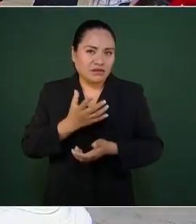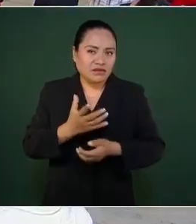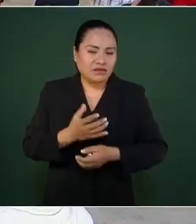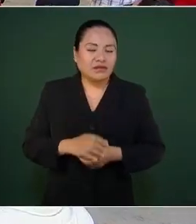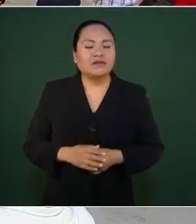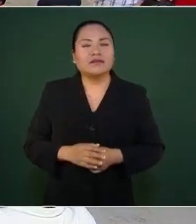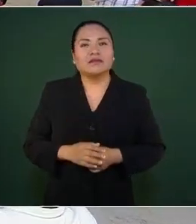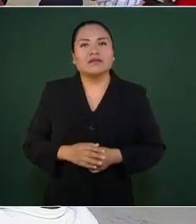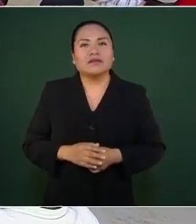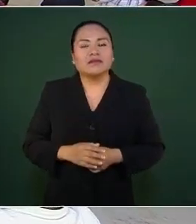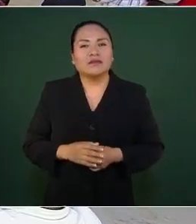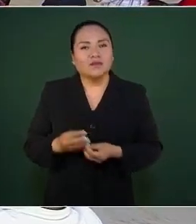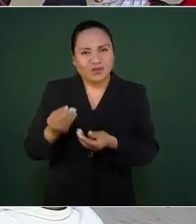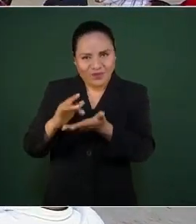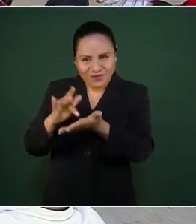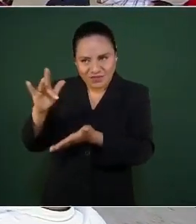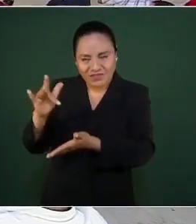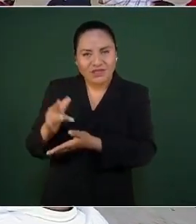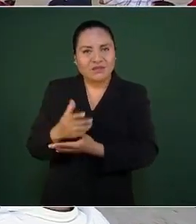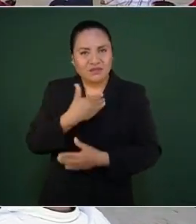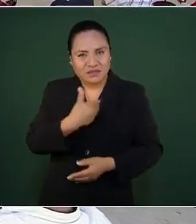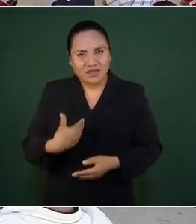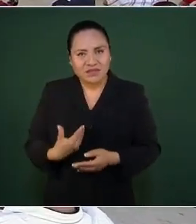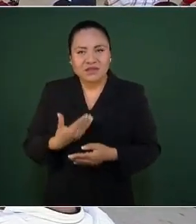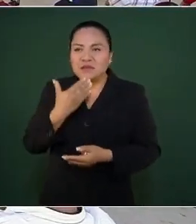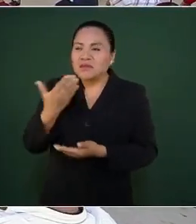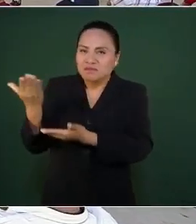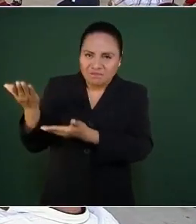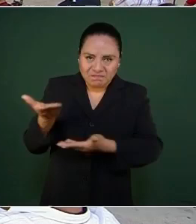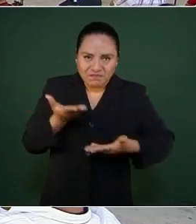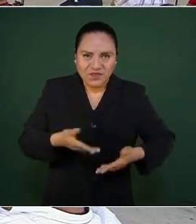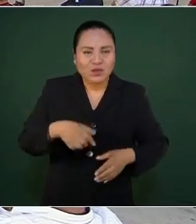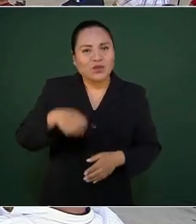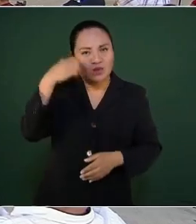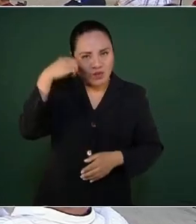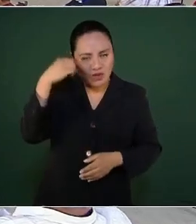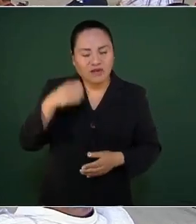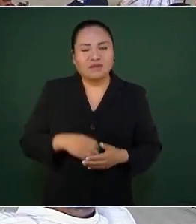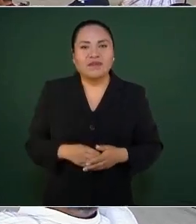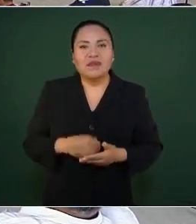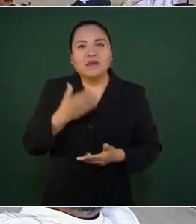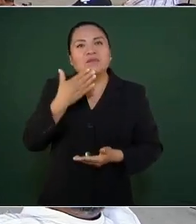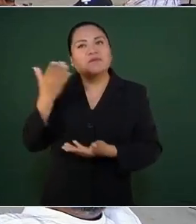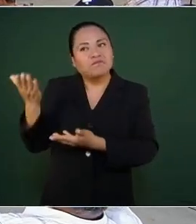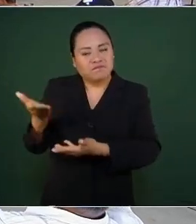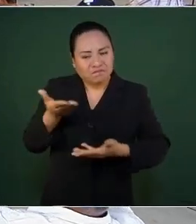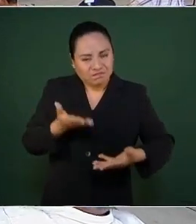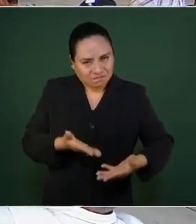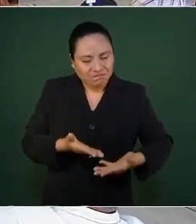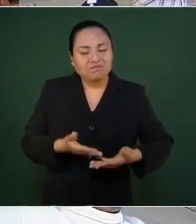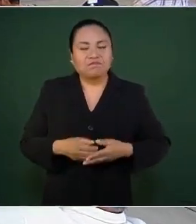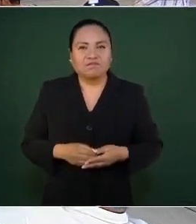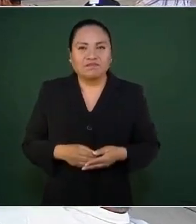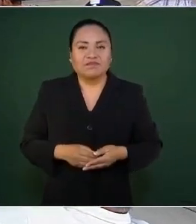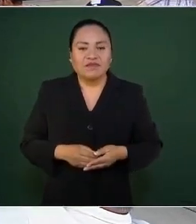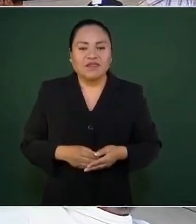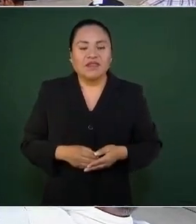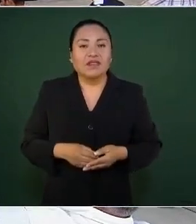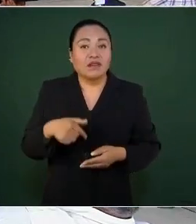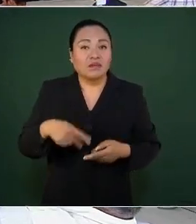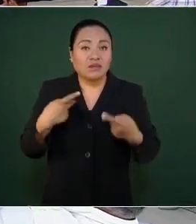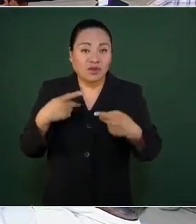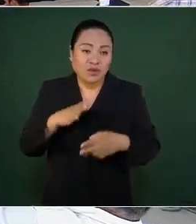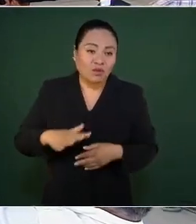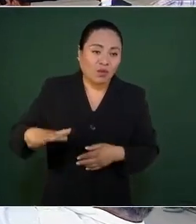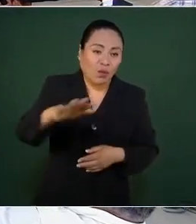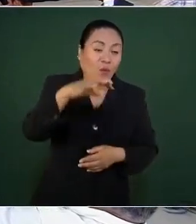Muchas gracias, presidente. Bienvenido nuevamente a Oaxaca. Le damos la bienvenida, como siempre, las y los